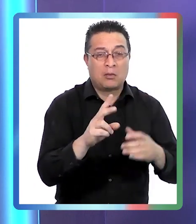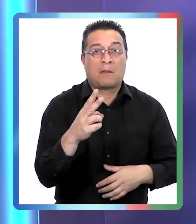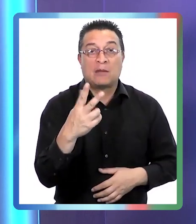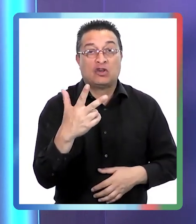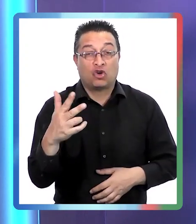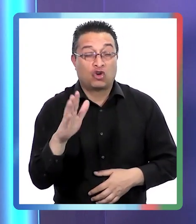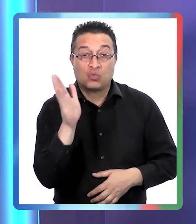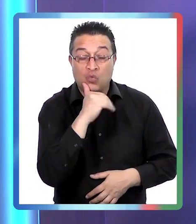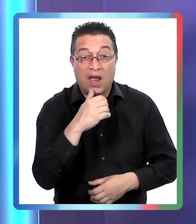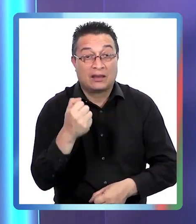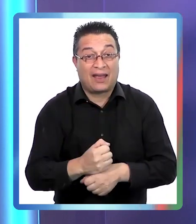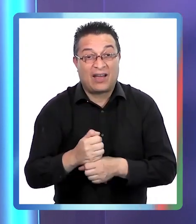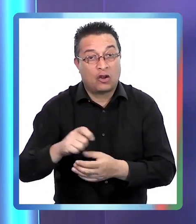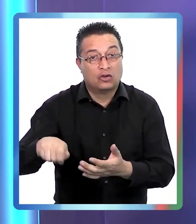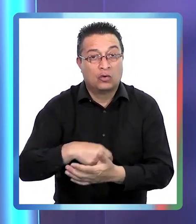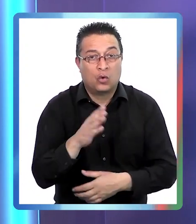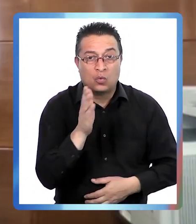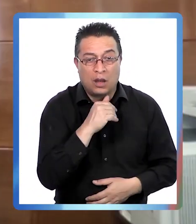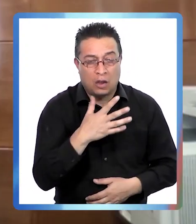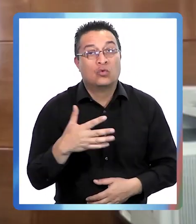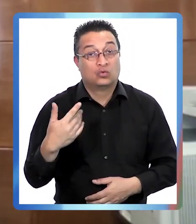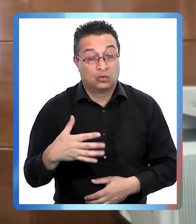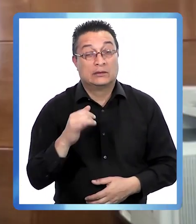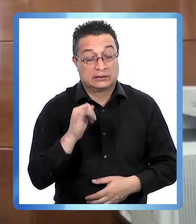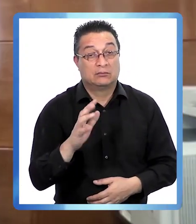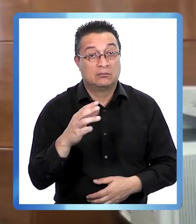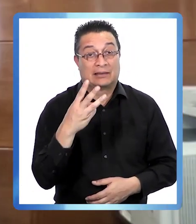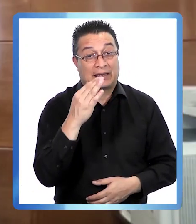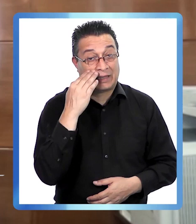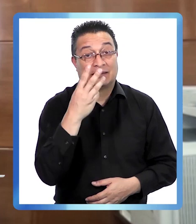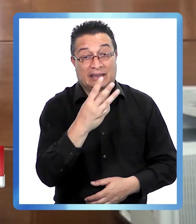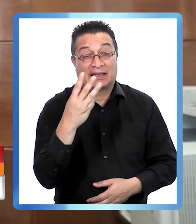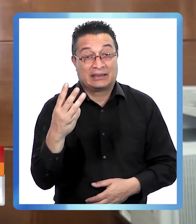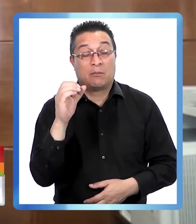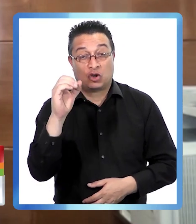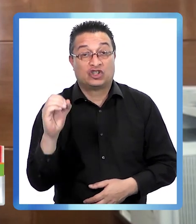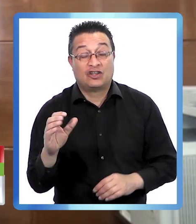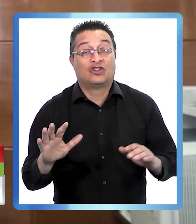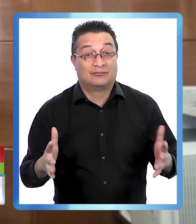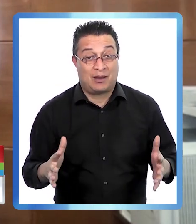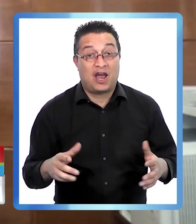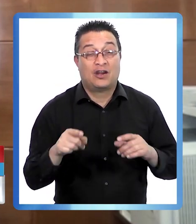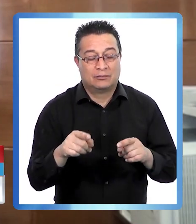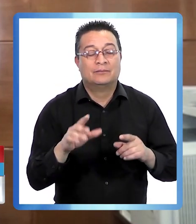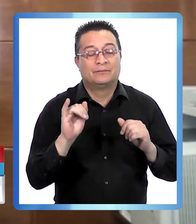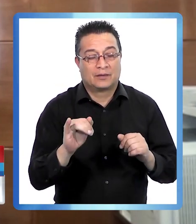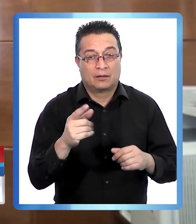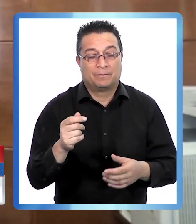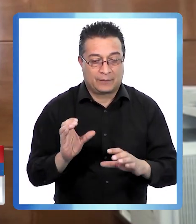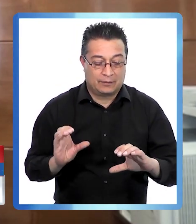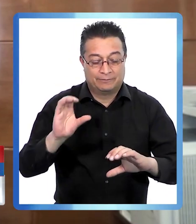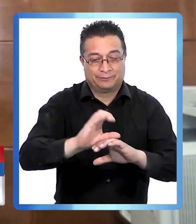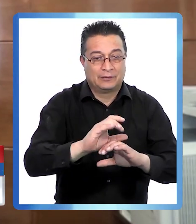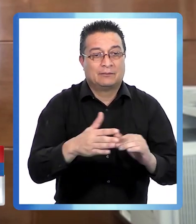personas, 28 no tienen contrato de trabajo. Sí, claro, si uno lo mira así, estamos hablando de un tercio de los trabajadores y trabajadores. Y por eso los